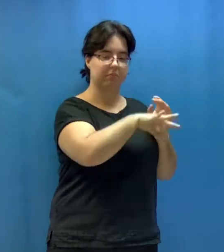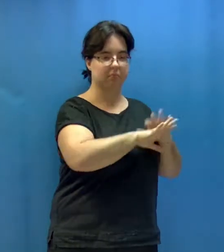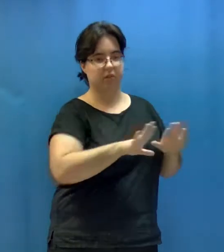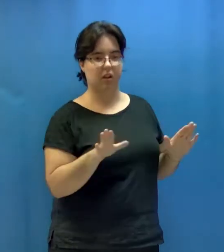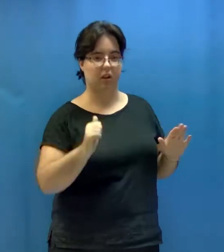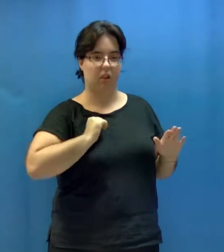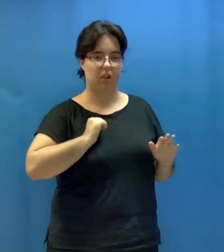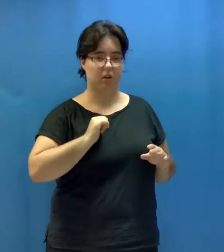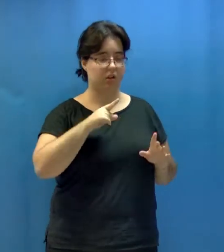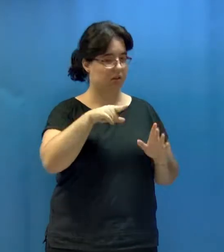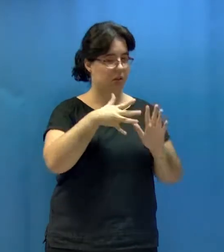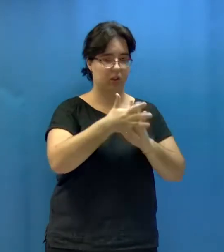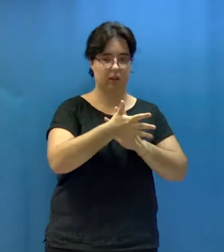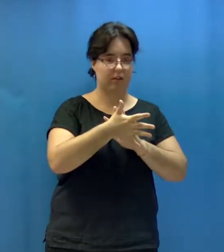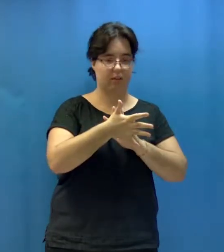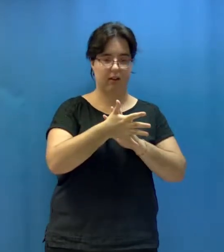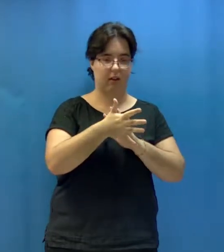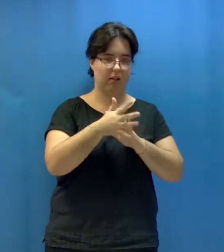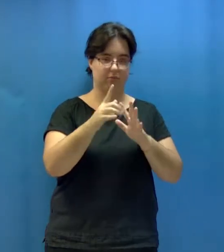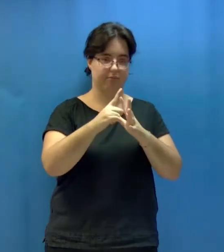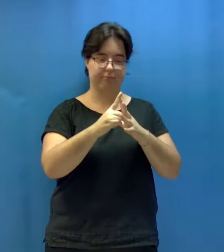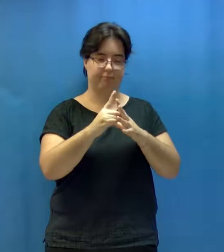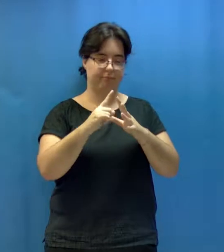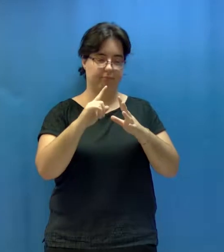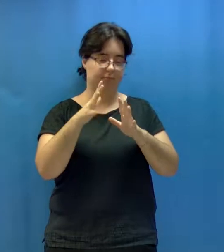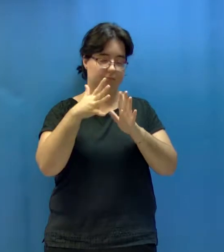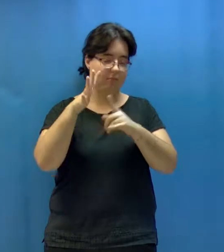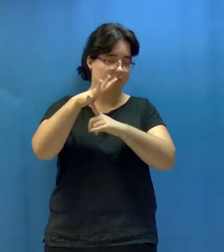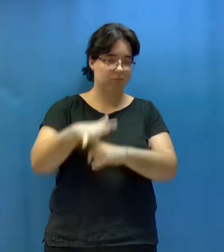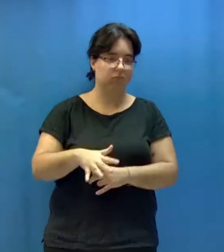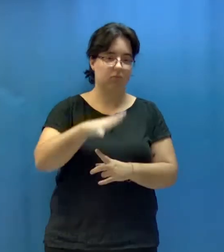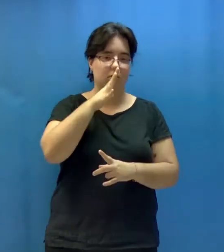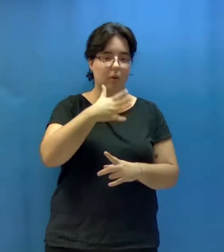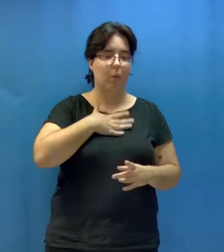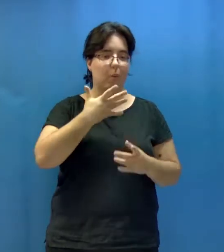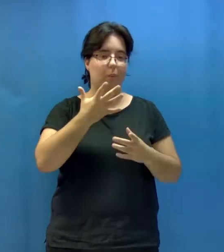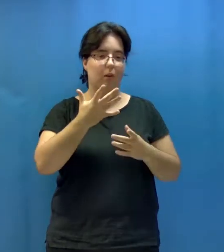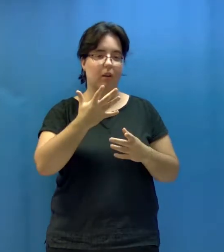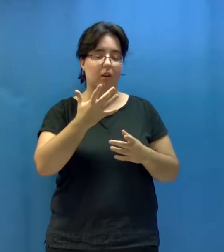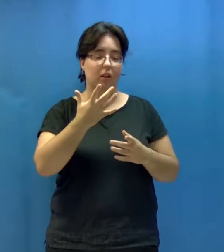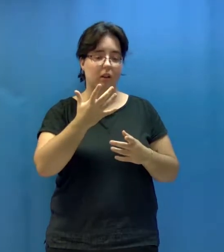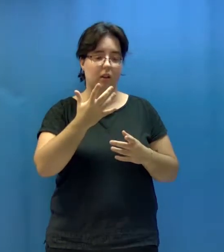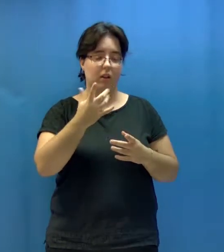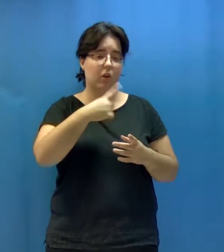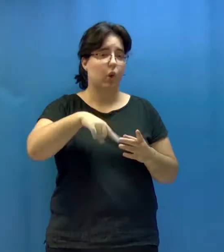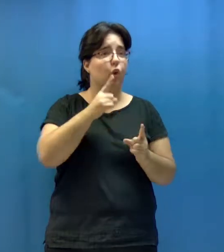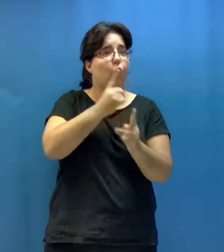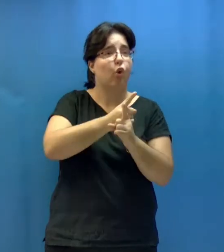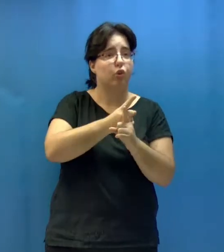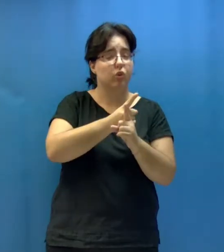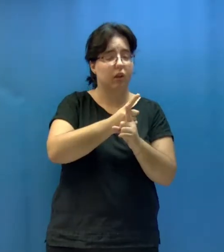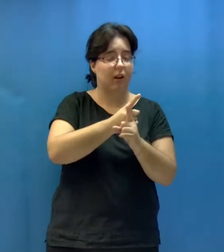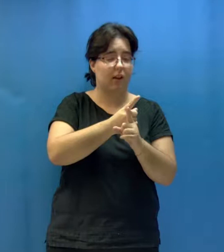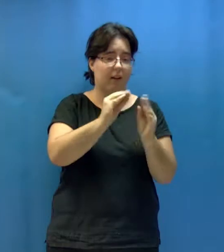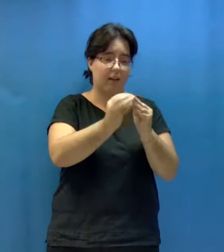significa discrecionalidad total y por tanto puede llevar a politización. En definitiva, no estamos en contra de la creación de este consejo,